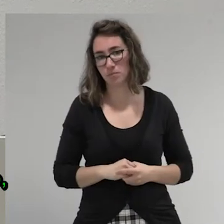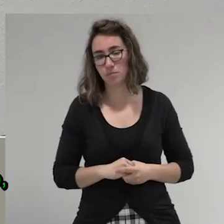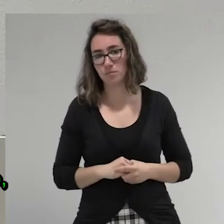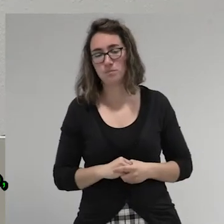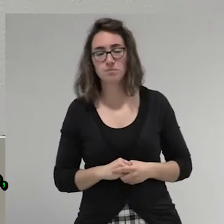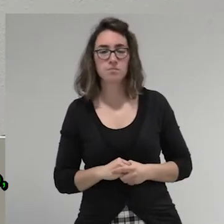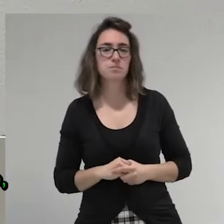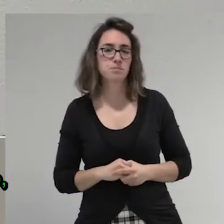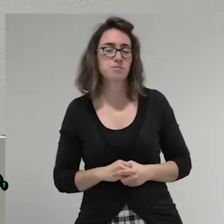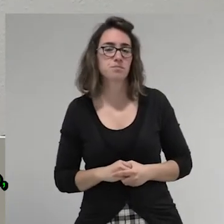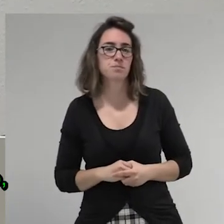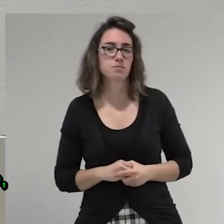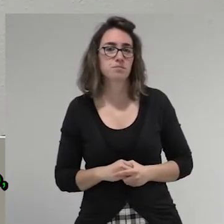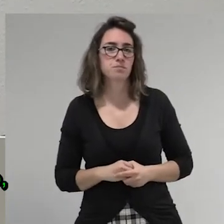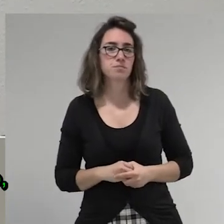Esta producción